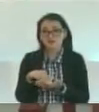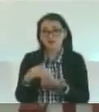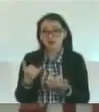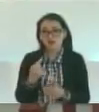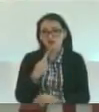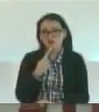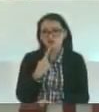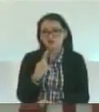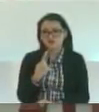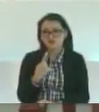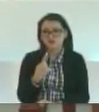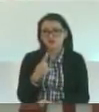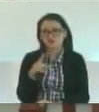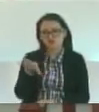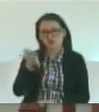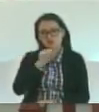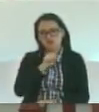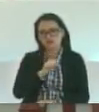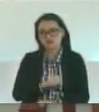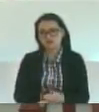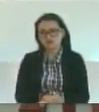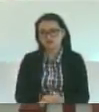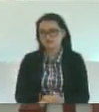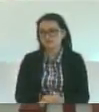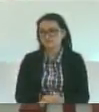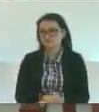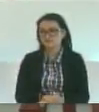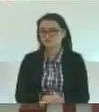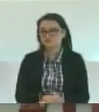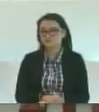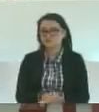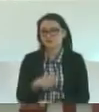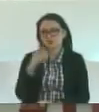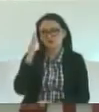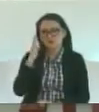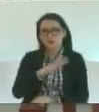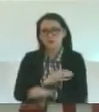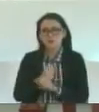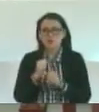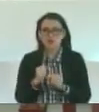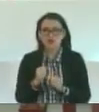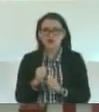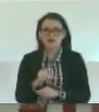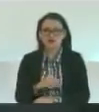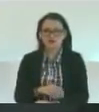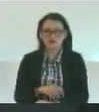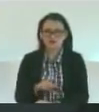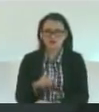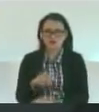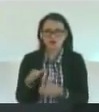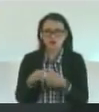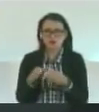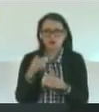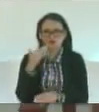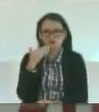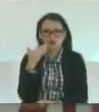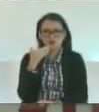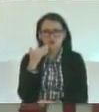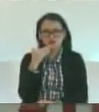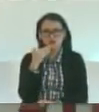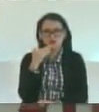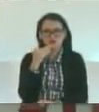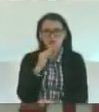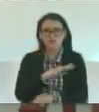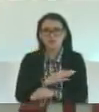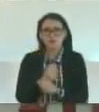lo que te voy a decir tú lo vas a entender. Tú sabes el poder que tienen los lobbies en Estados Unidos. Y el poder que